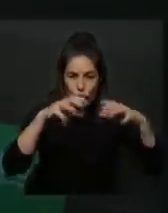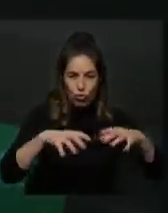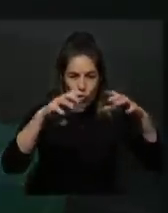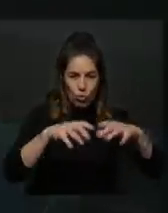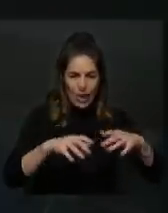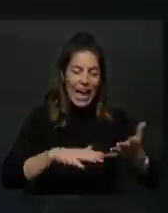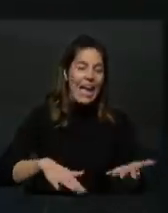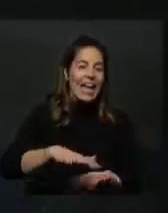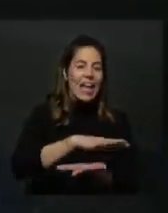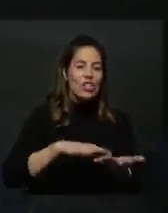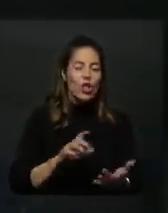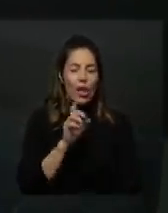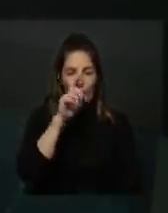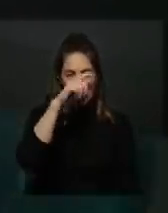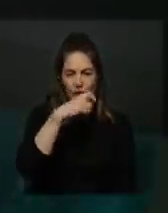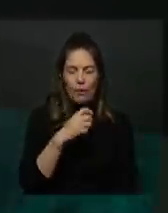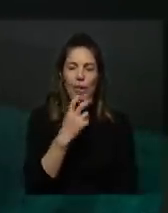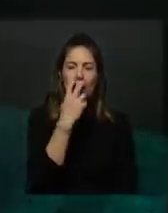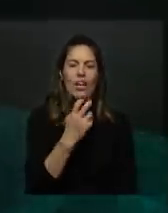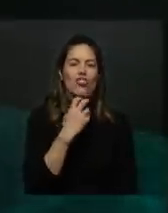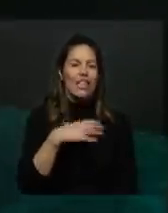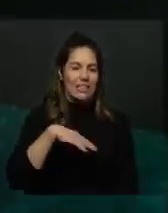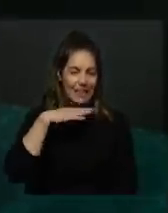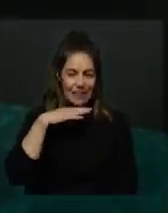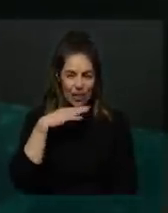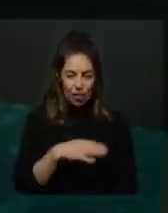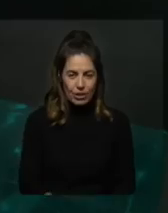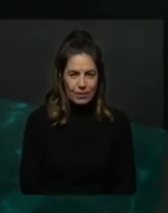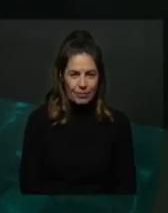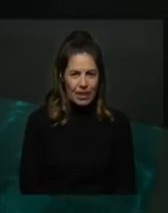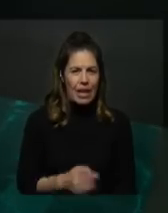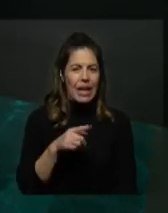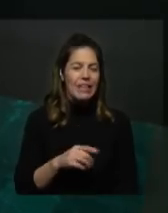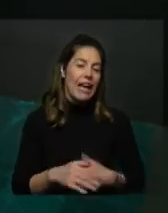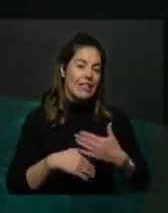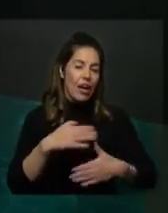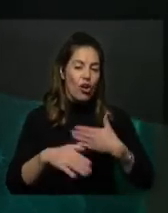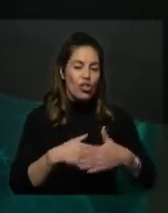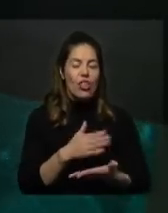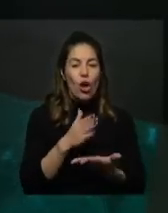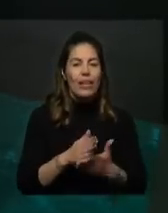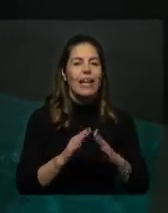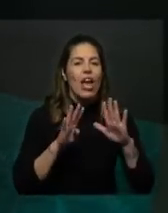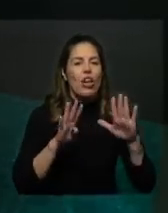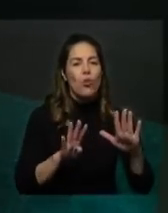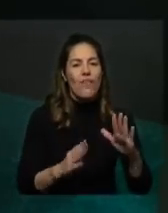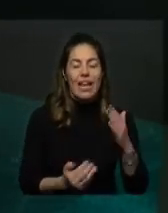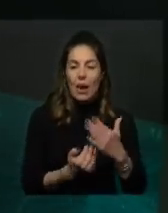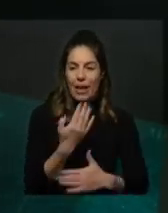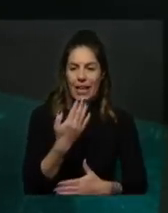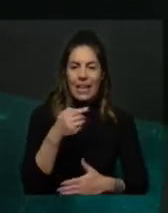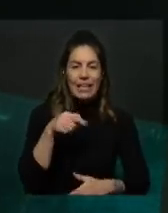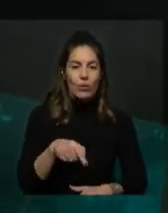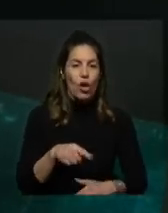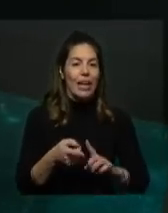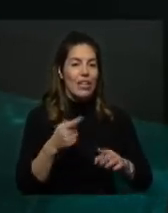la zona metropolitana dice inumet bien y dentro de los temas que vamos a estar desarrollando a las 9 de la mañana uno tiene que ver con que esta